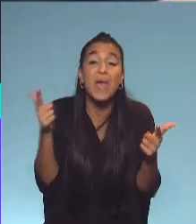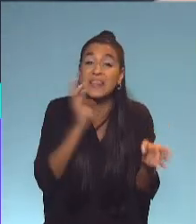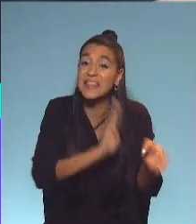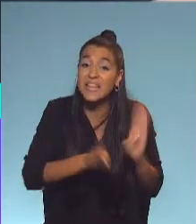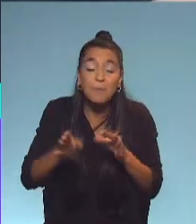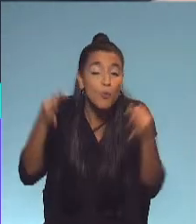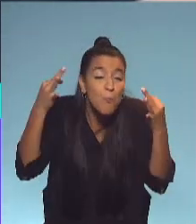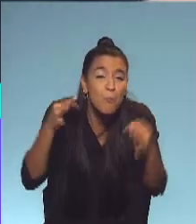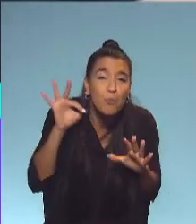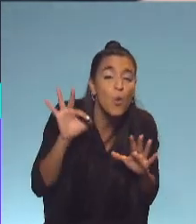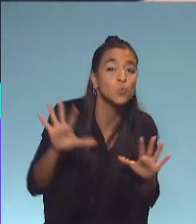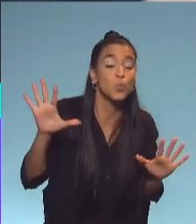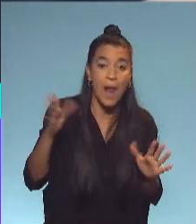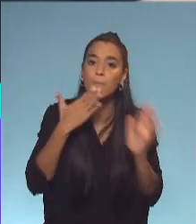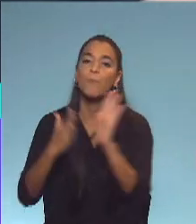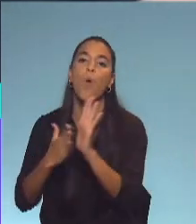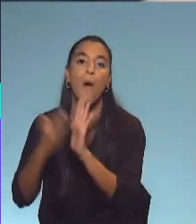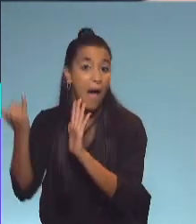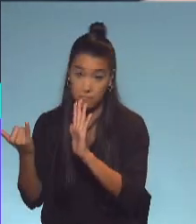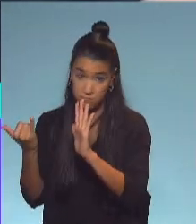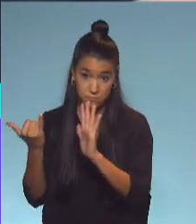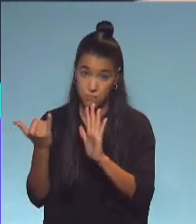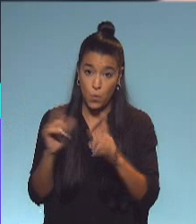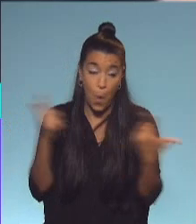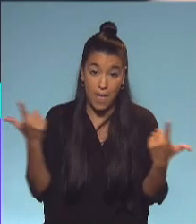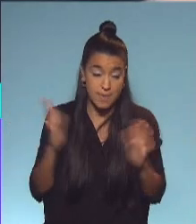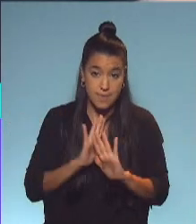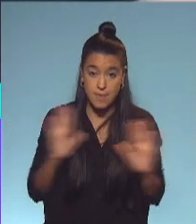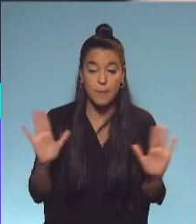tratamiento específico probado para darles.